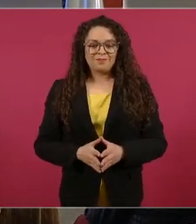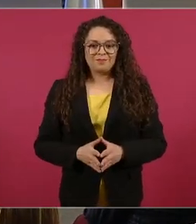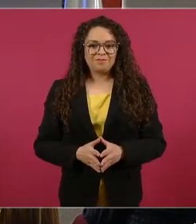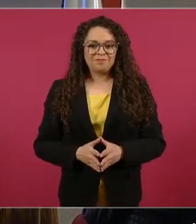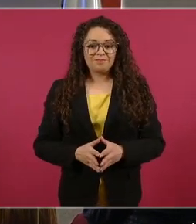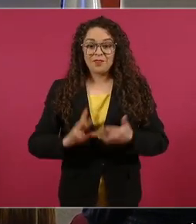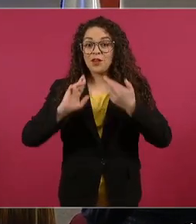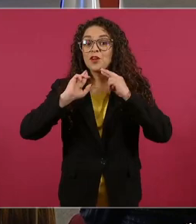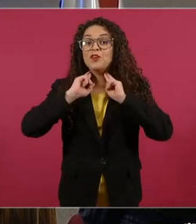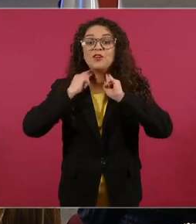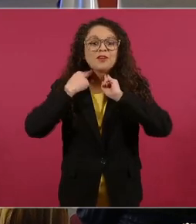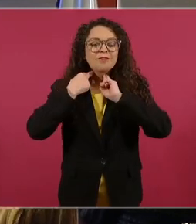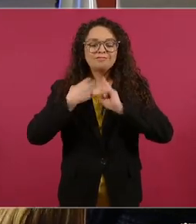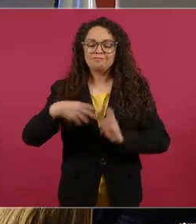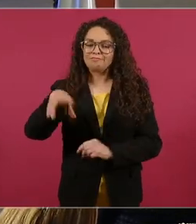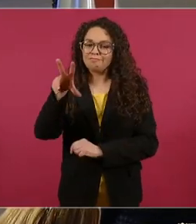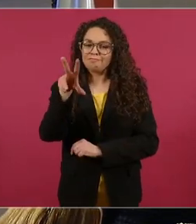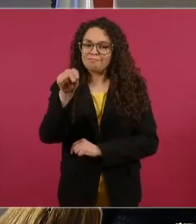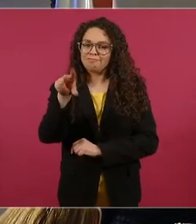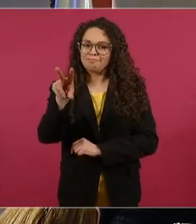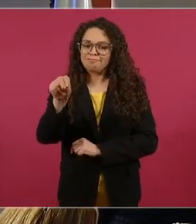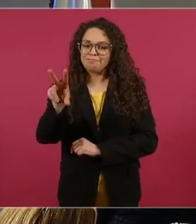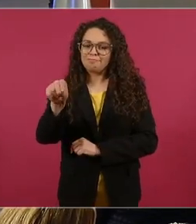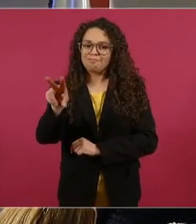No robots.